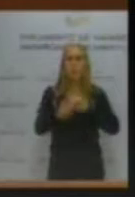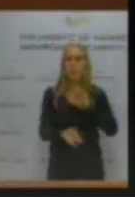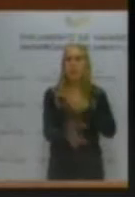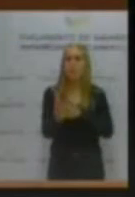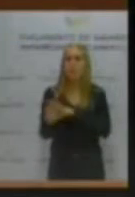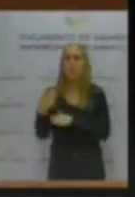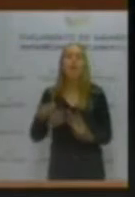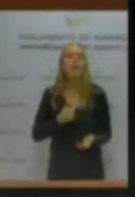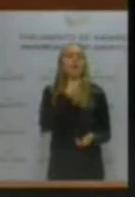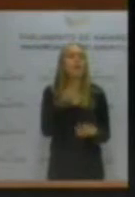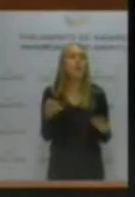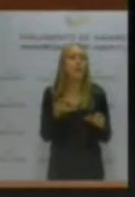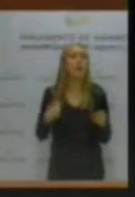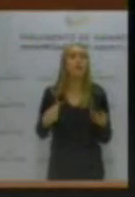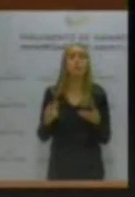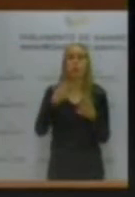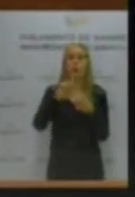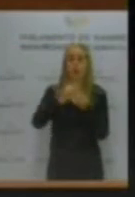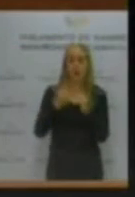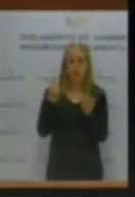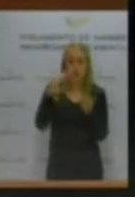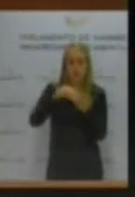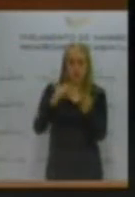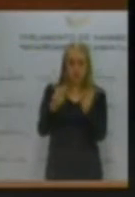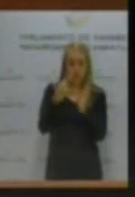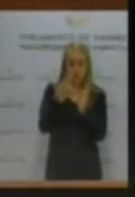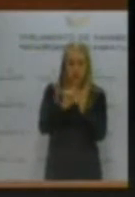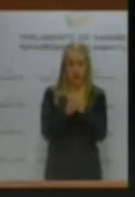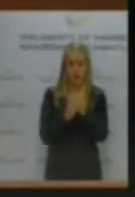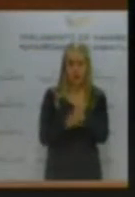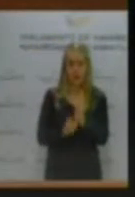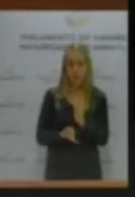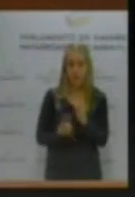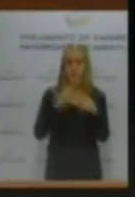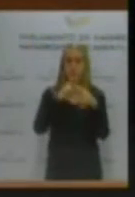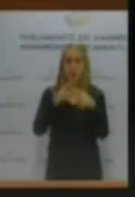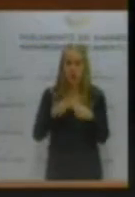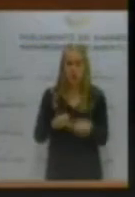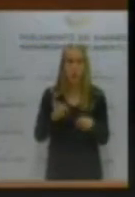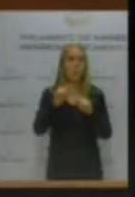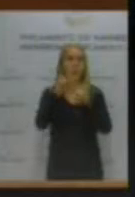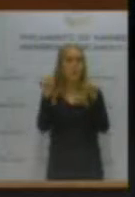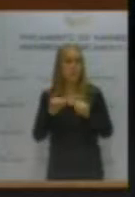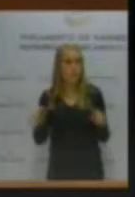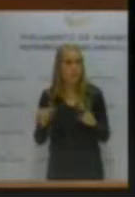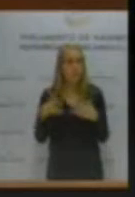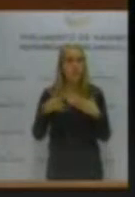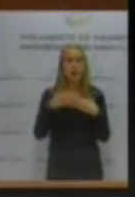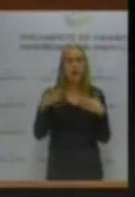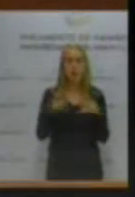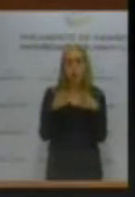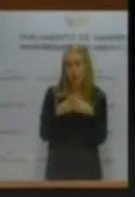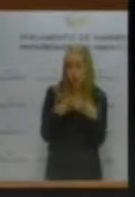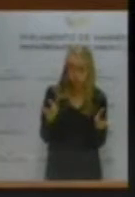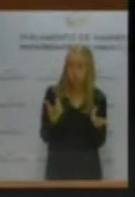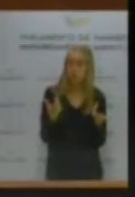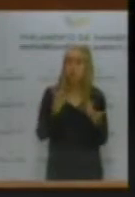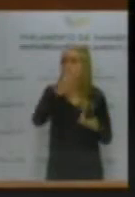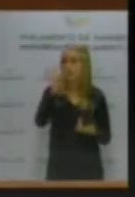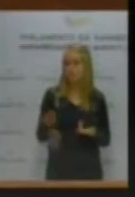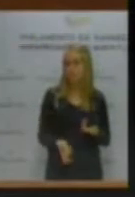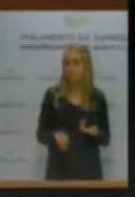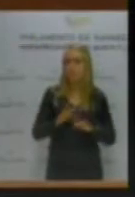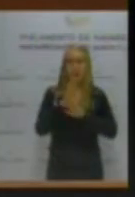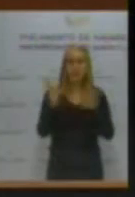realizar las modificaciones necesarias dentro del mismo, cambiando la forma, su nombre, sus socios. Está muy claro que van a generar